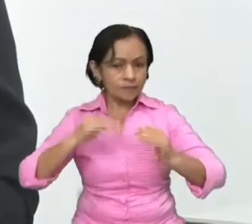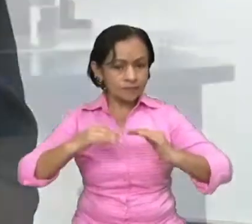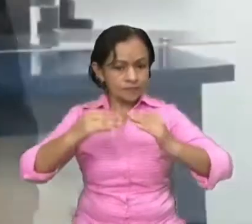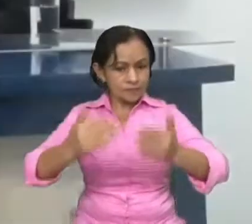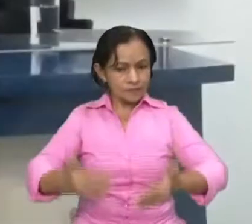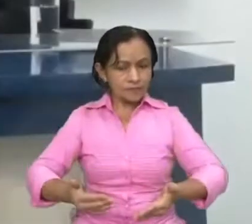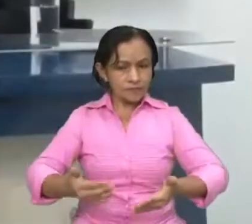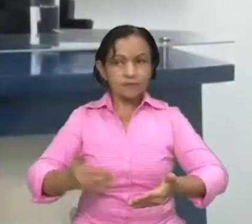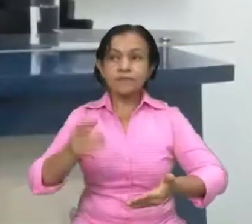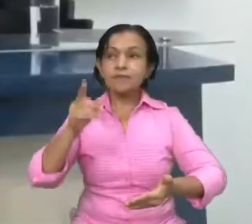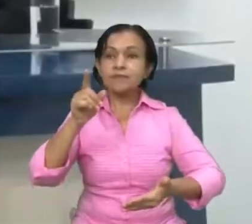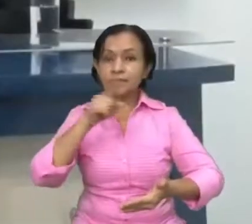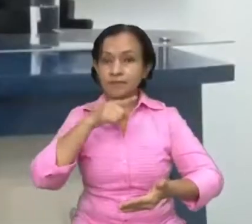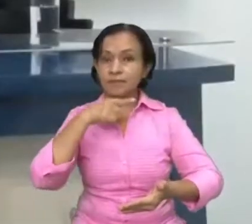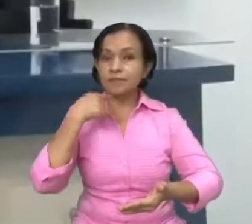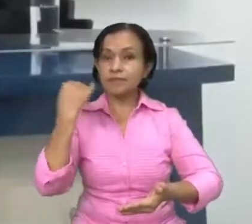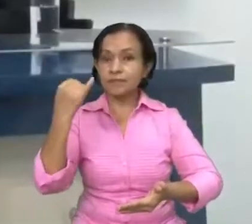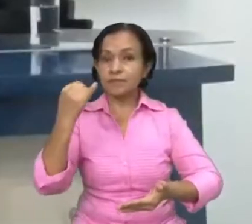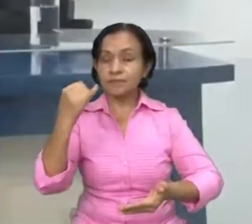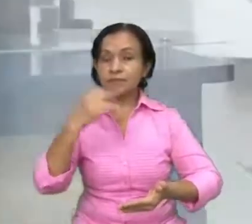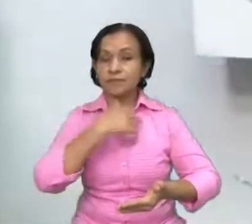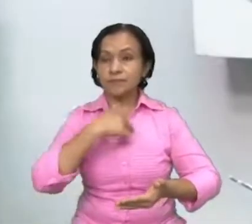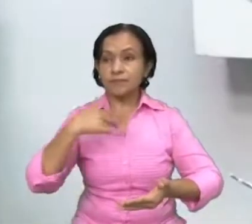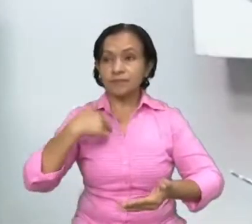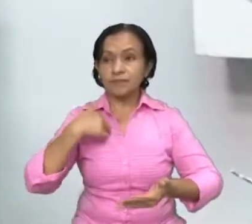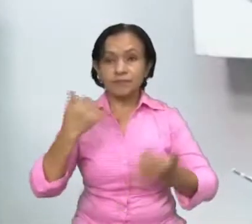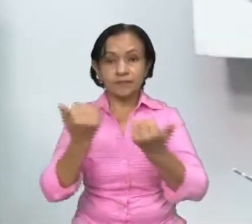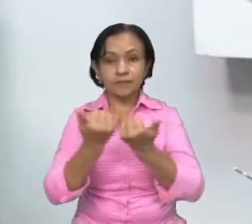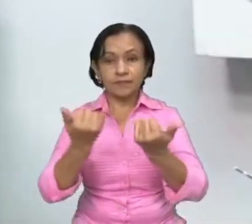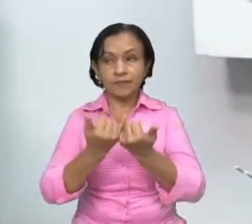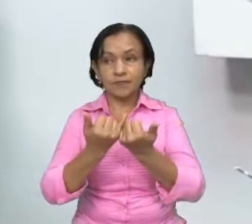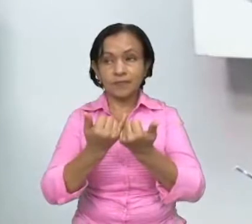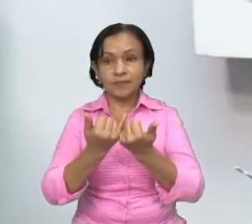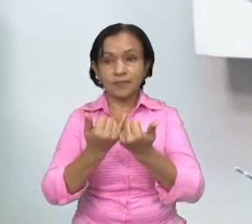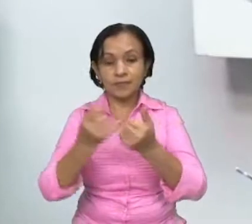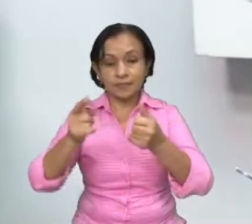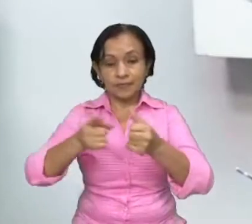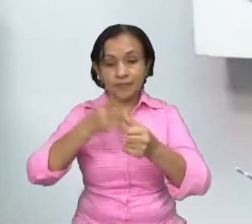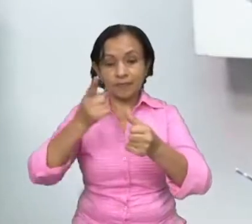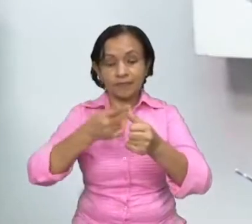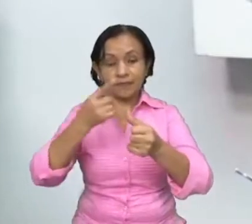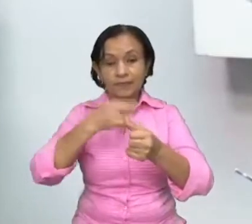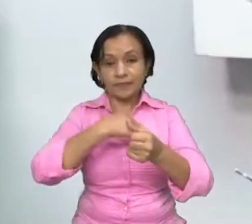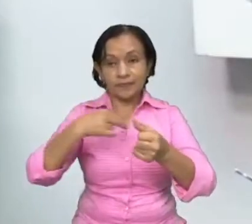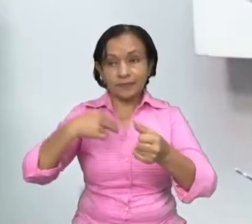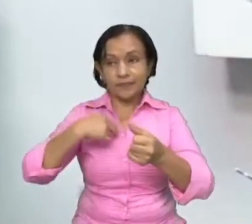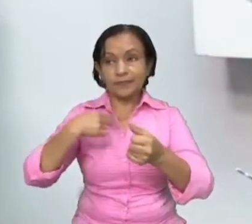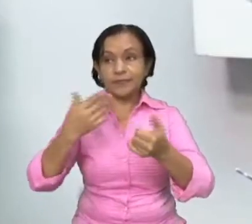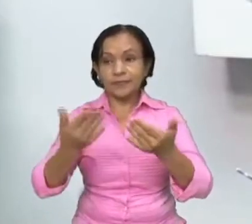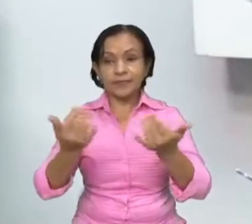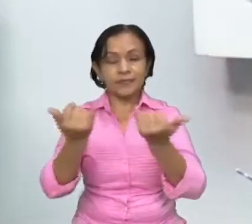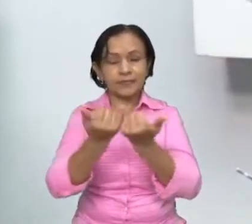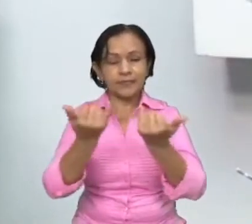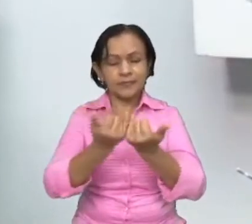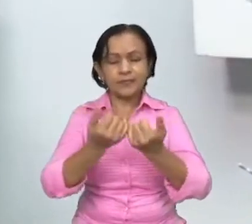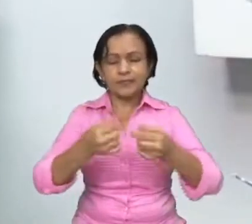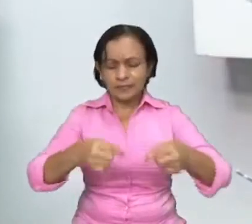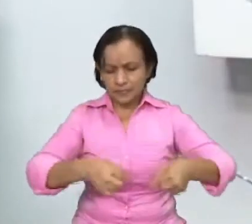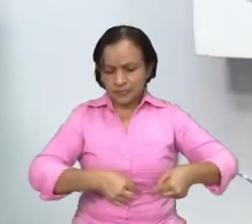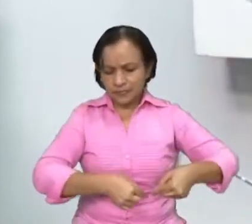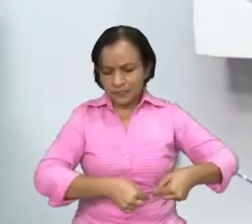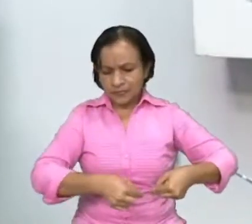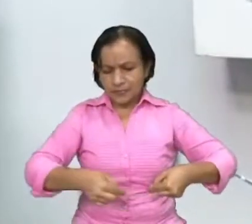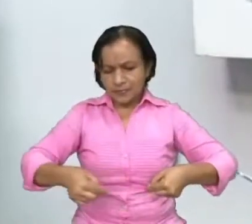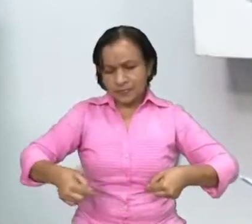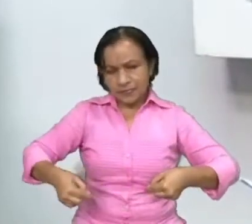paciente? Efectivamente, el proceso de la cirugía fetal tiene una primera parte bastante parecido a una